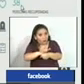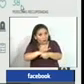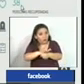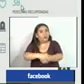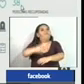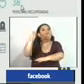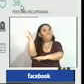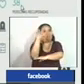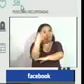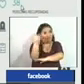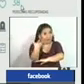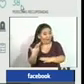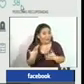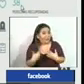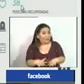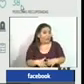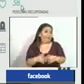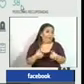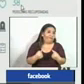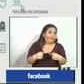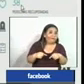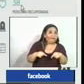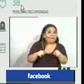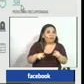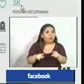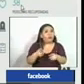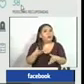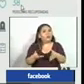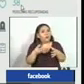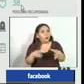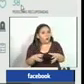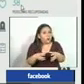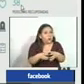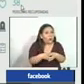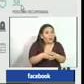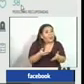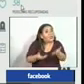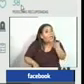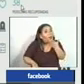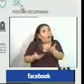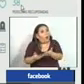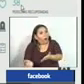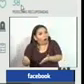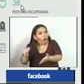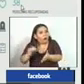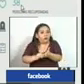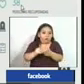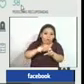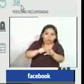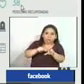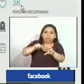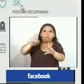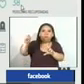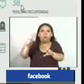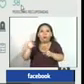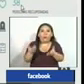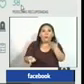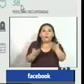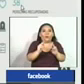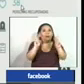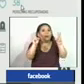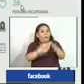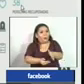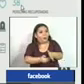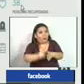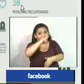una emergencia que como decíamos sigue vigente. Los casos han bajado, pero se teme un repunte producto de la activación de la economía.